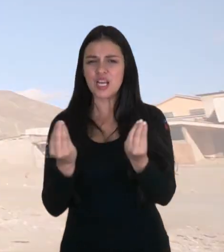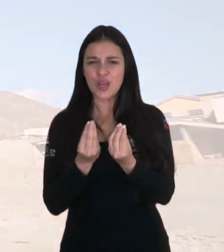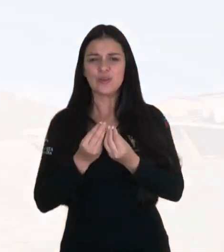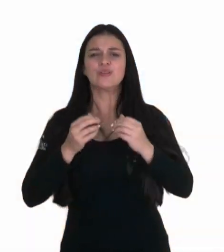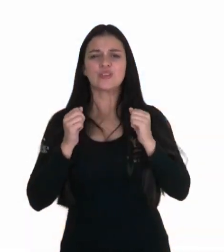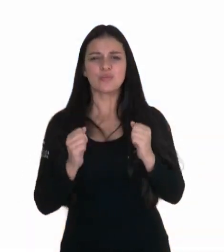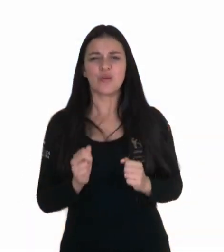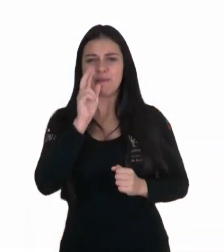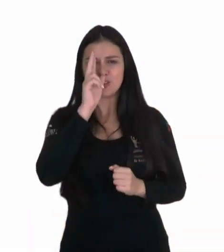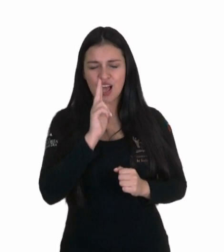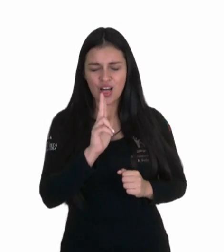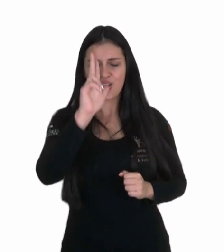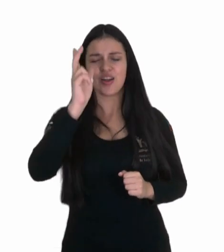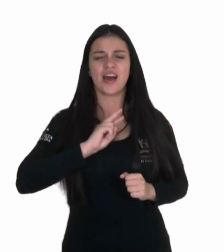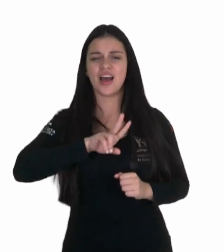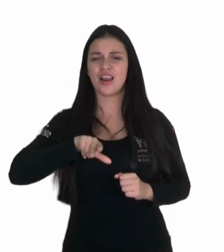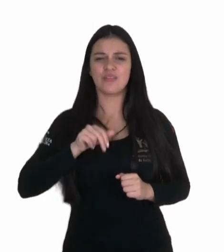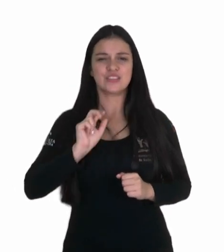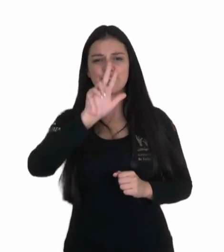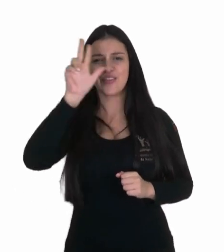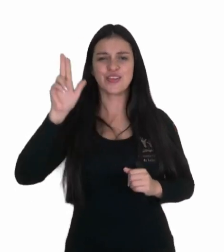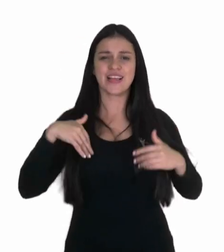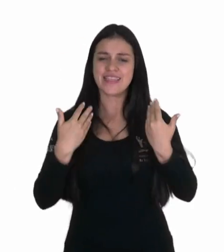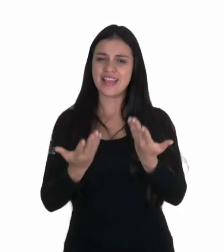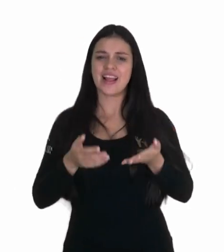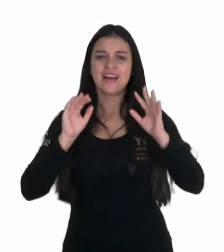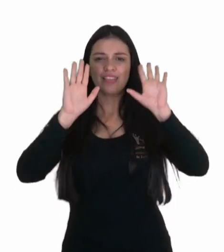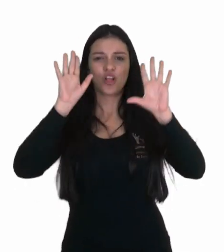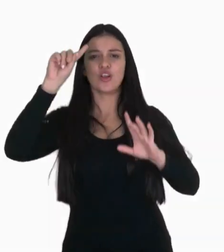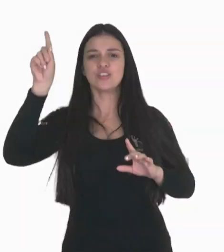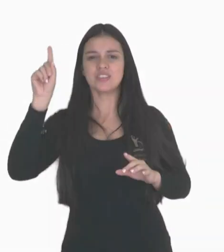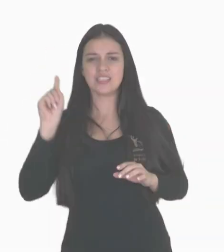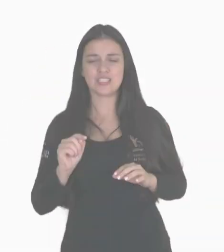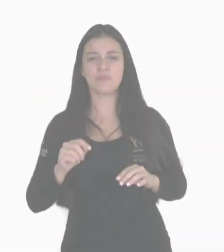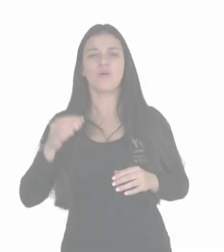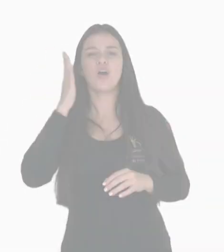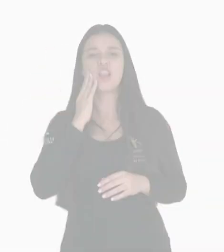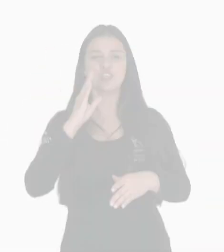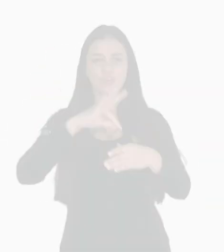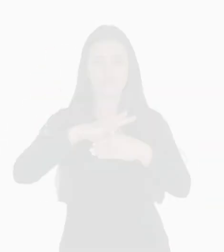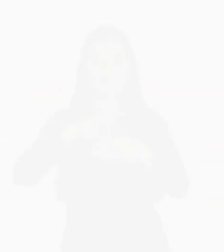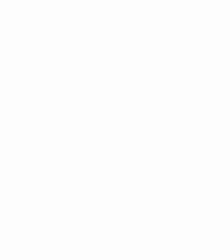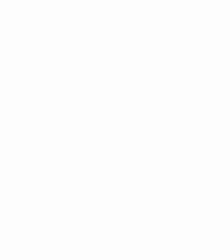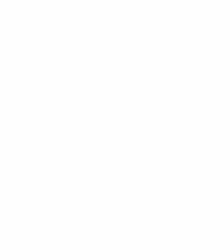adorar a nuestro Dios a través de los diezmos y ofrendas. Que el Señor te bendiga.